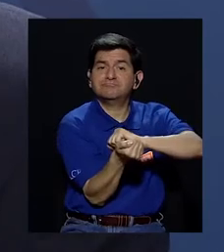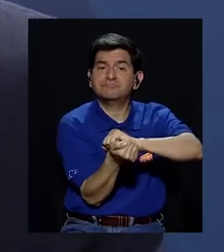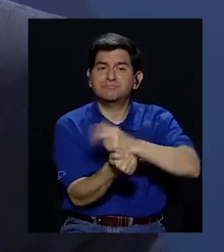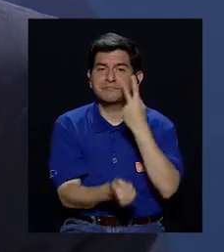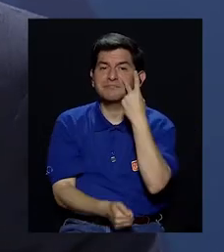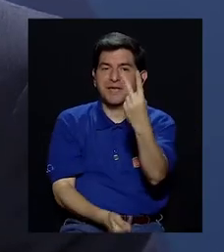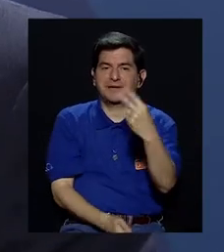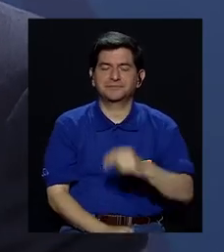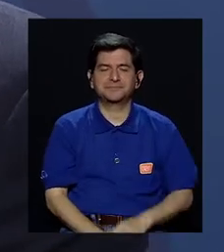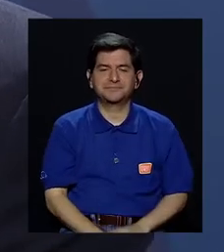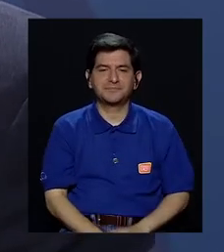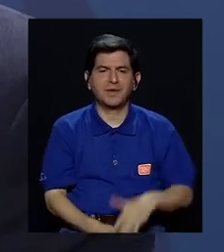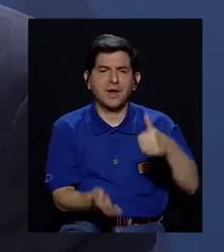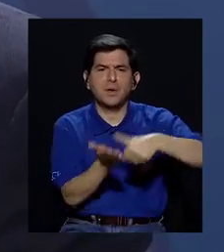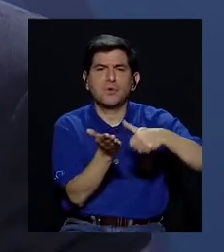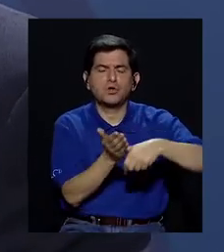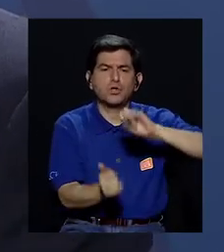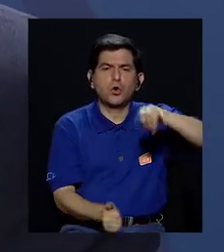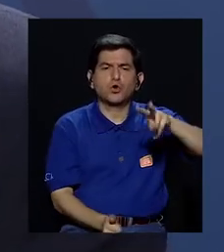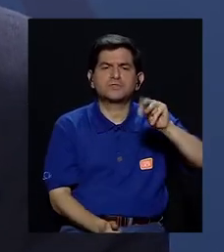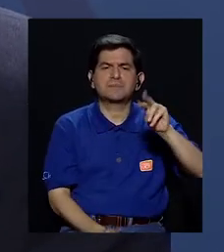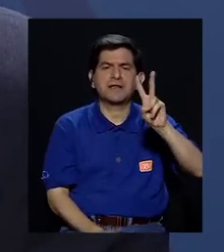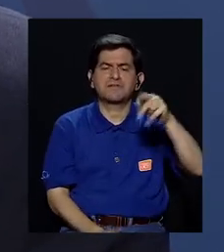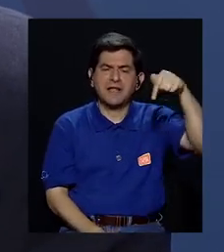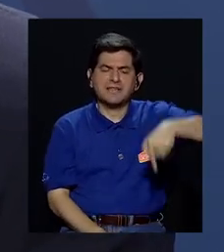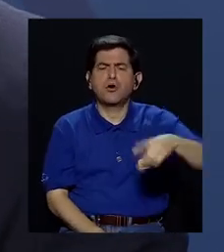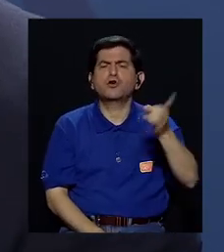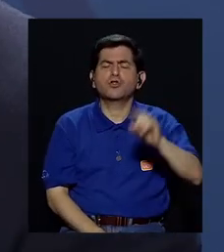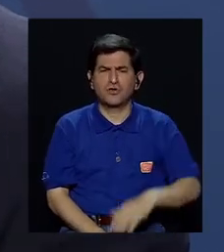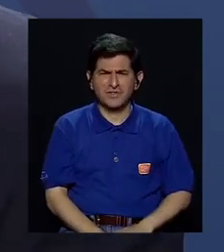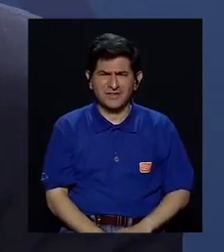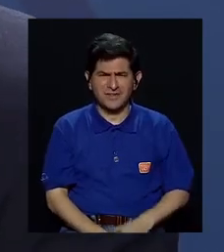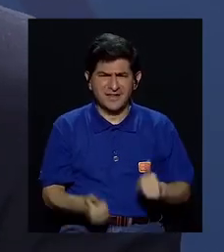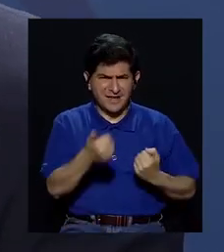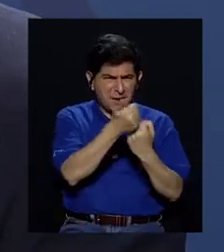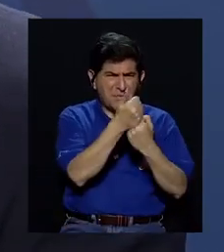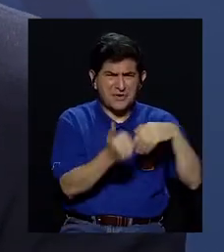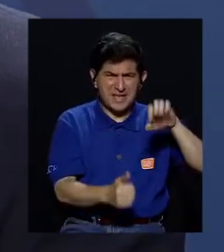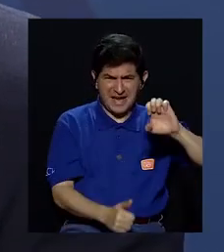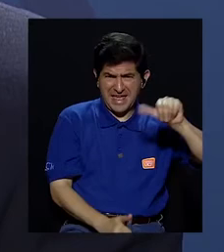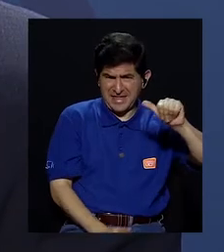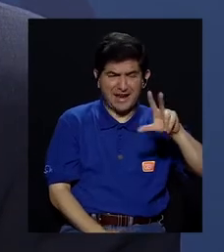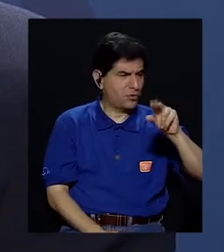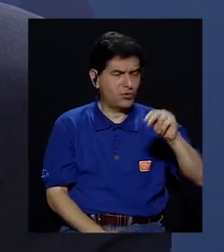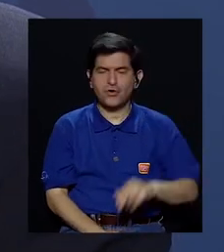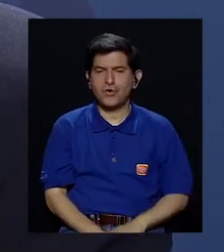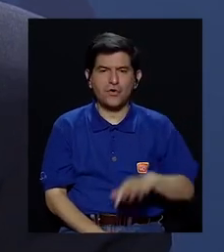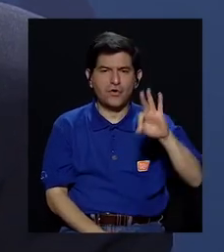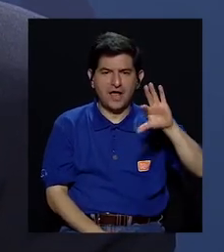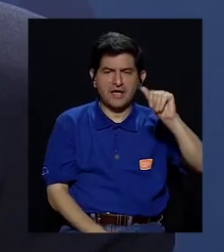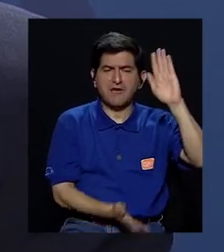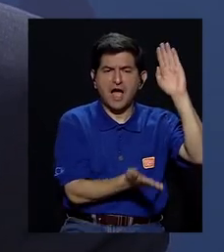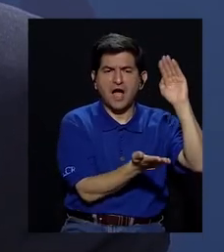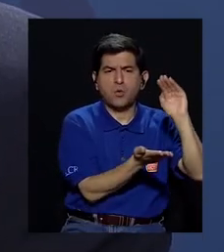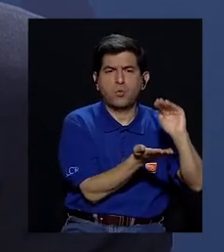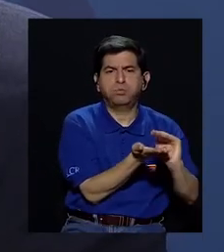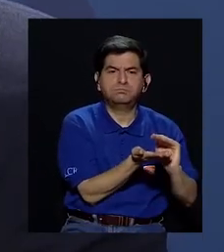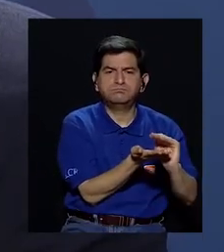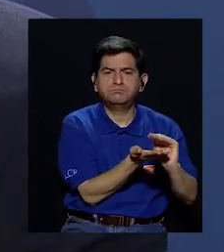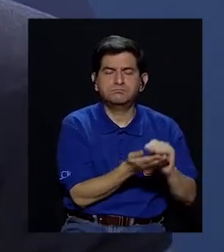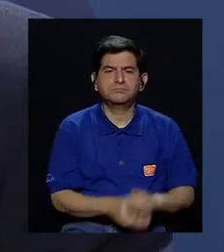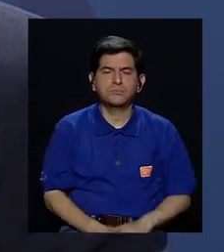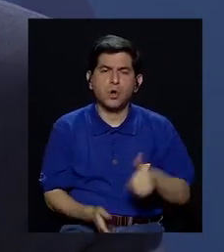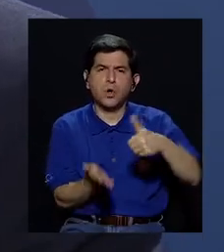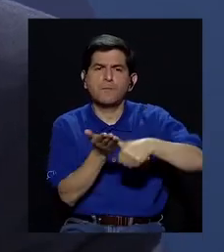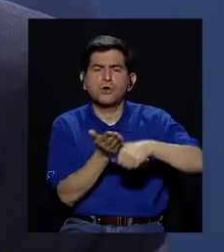cambiar porque veámoslo así donde están los votos de josé maría villalta hoy mentira que están con el cargo ahora ya el frente amplio se redujo considerablemente